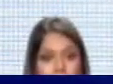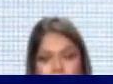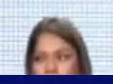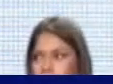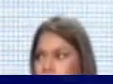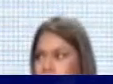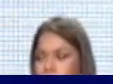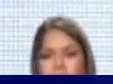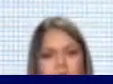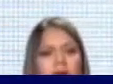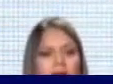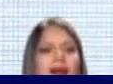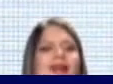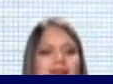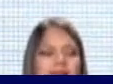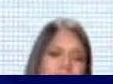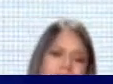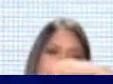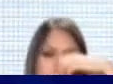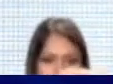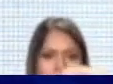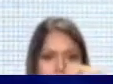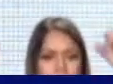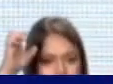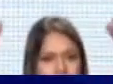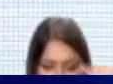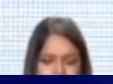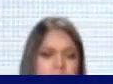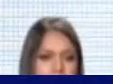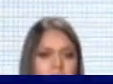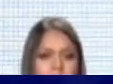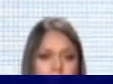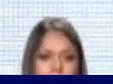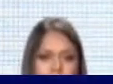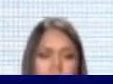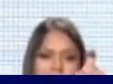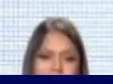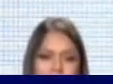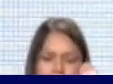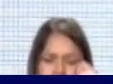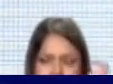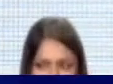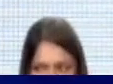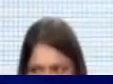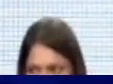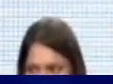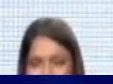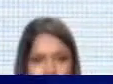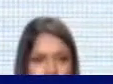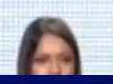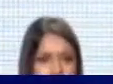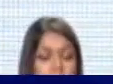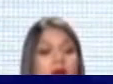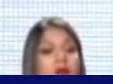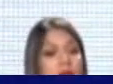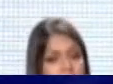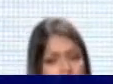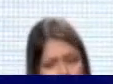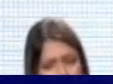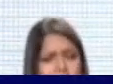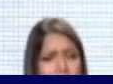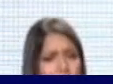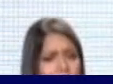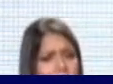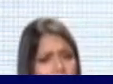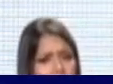seis vías principales estratégicas del Ecuador. Vamos a tener también presencia militar en esas vías